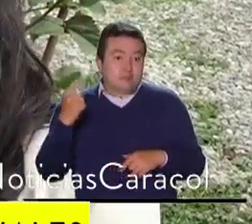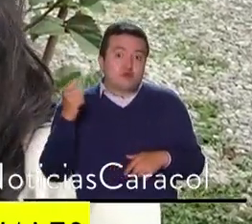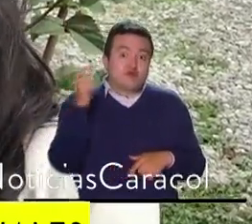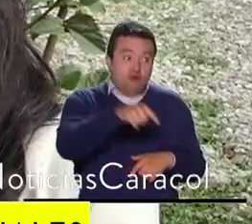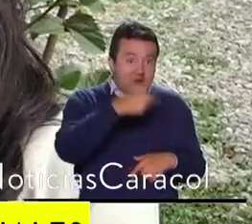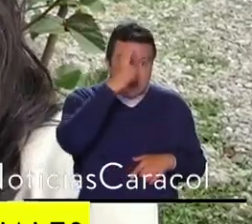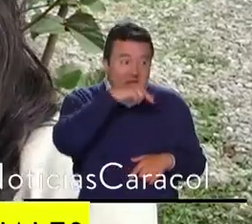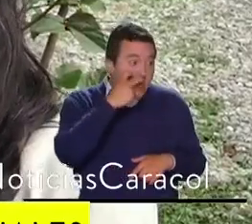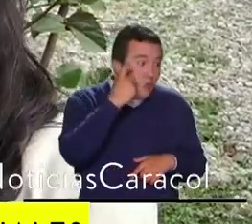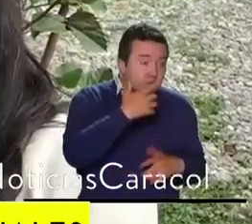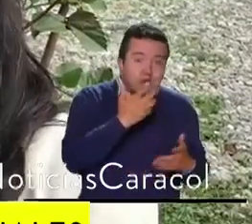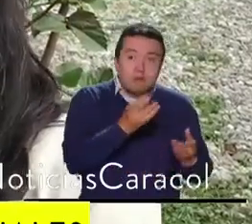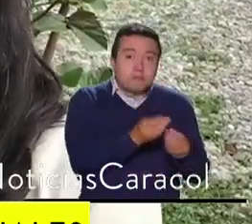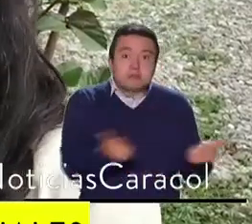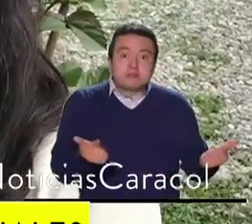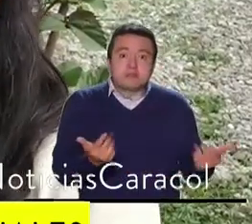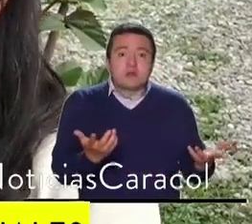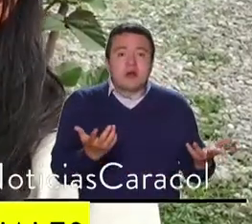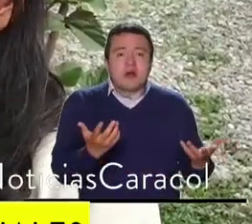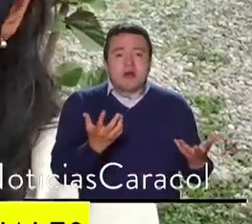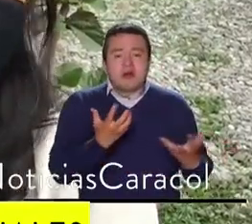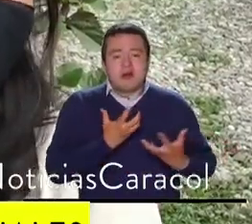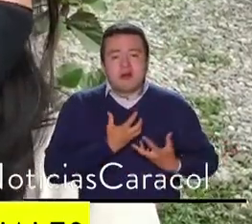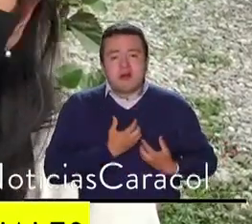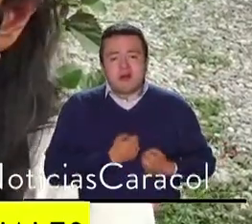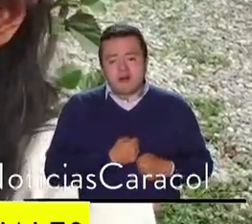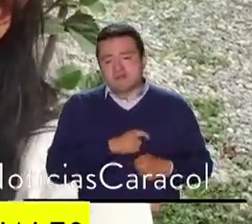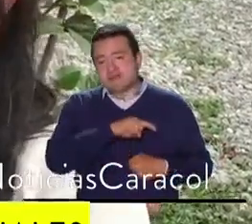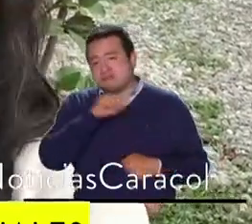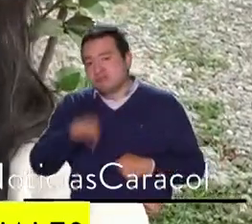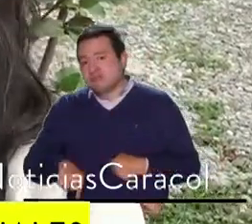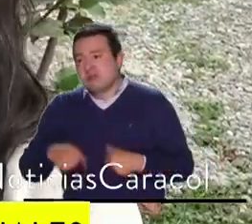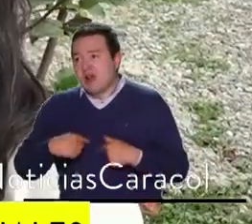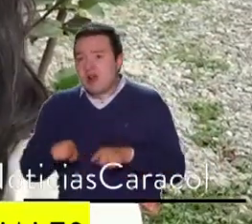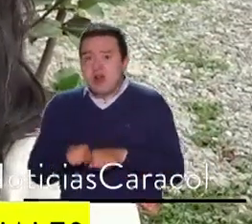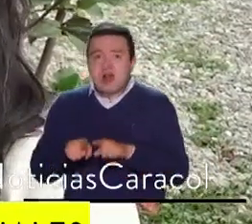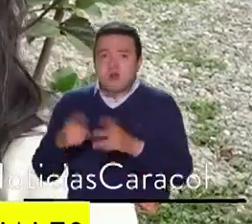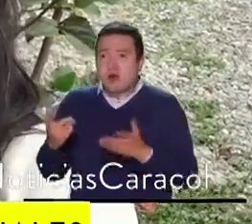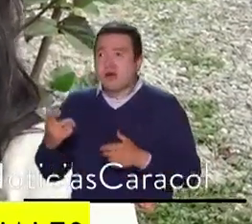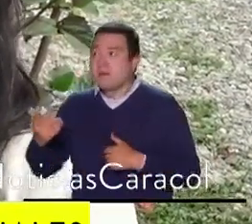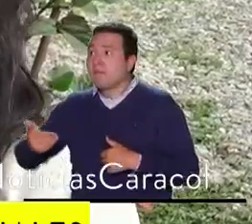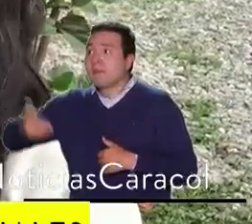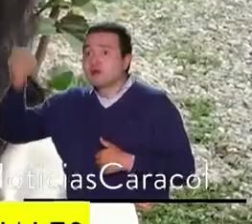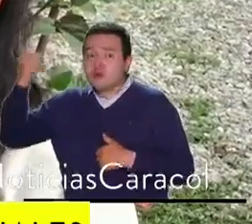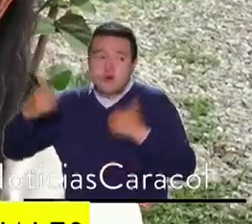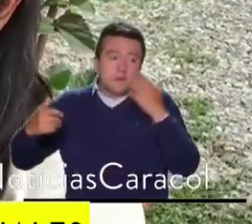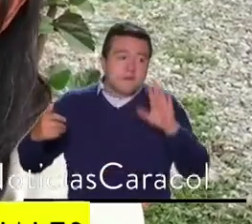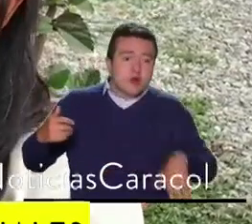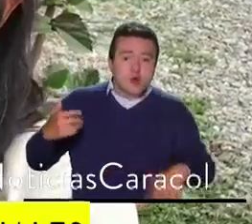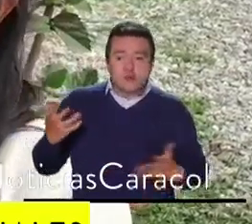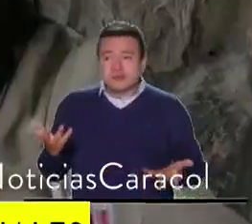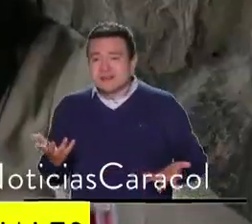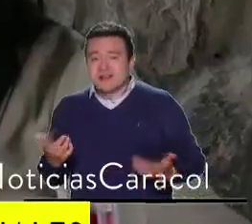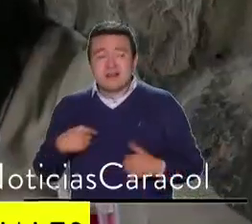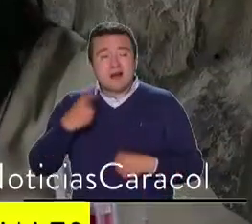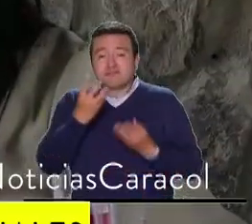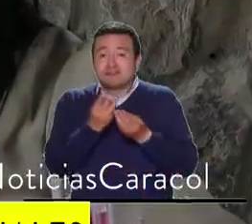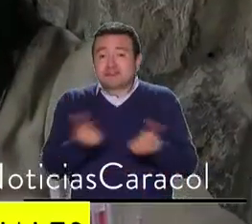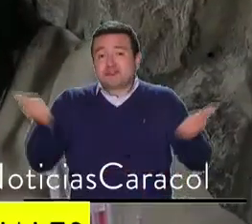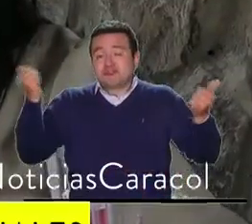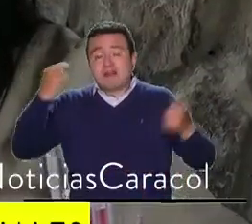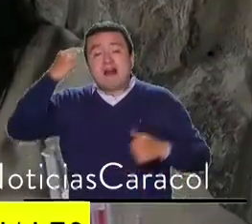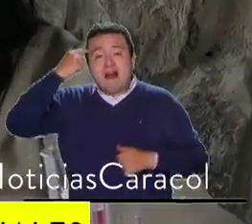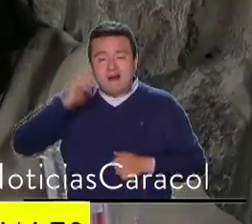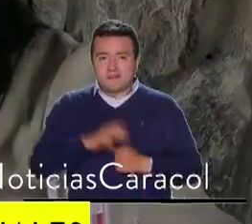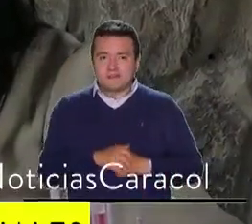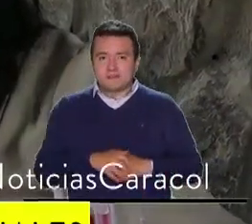estaba, entonces me tocó venirme, y entonces ni la mayor ni la menor se quiso ir conmigo, entonces yo me desaparecí. Pero su